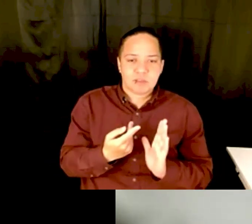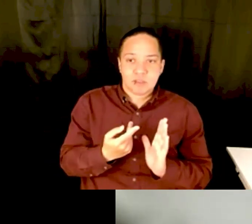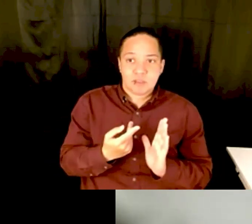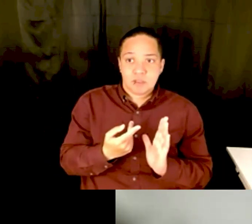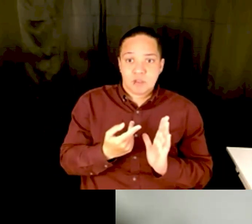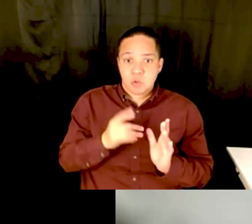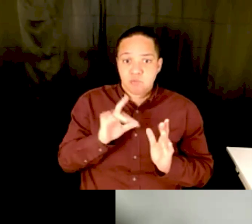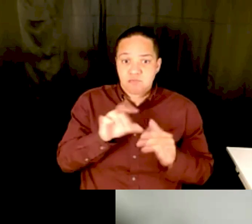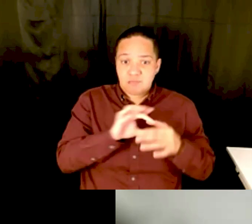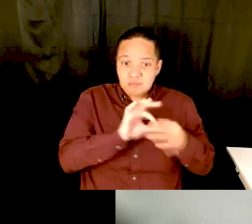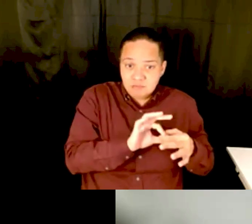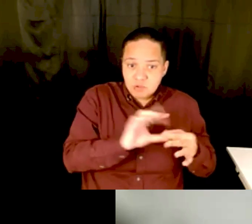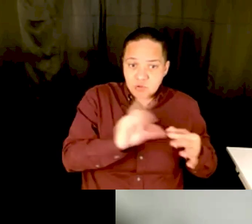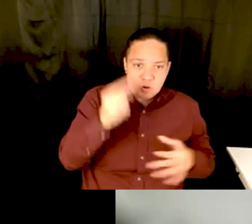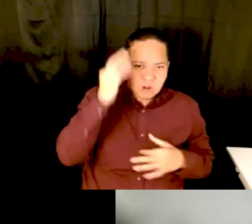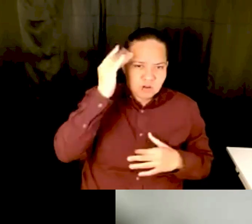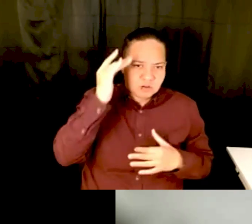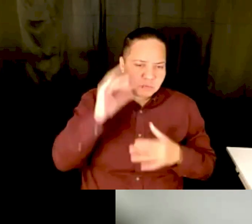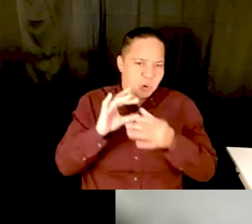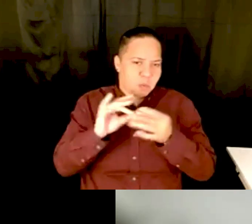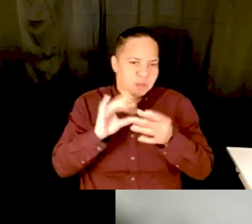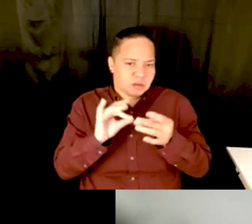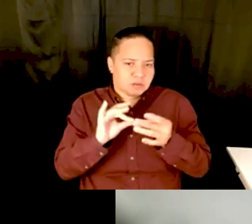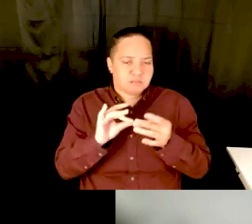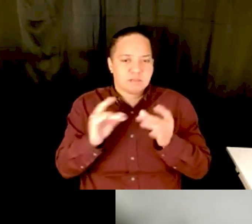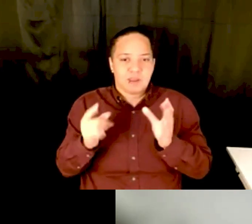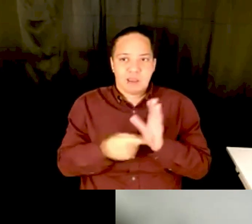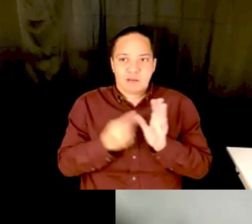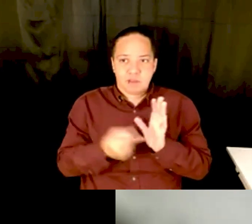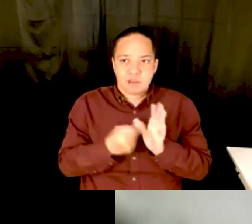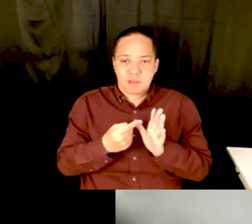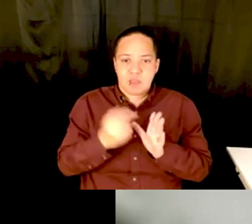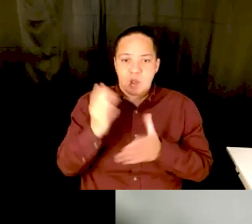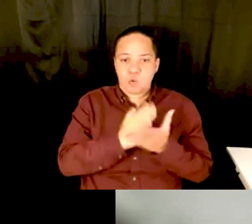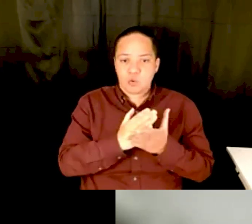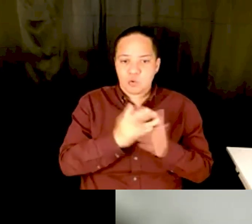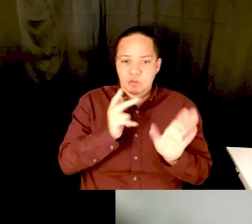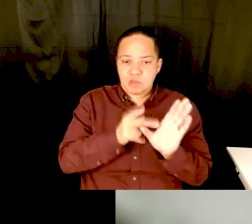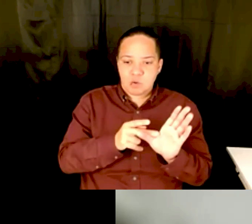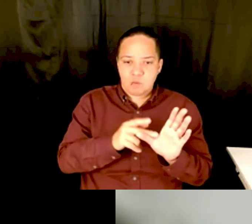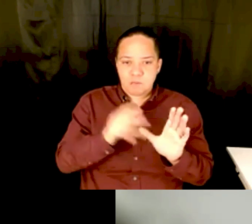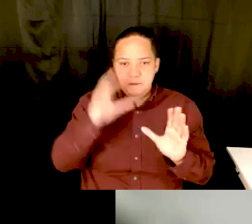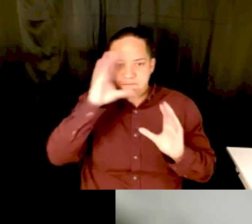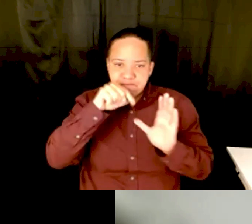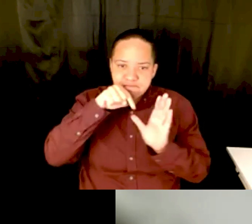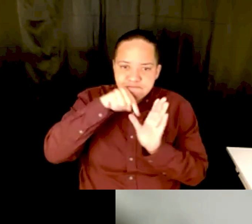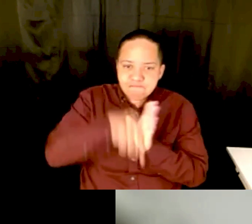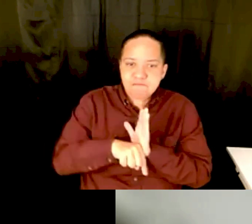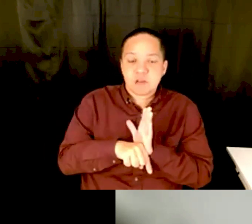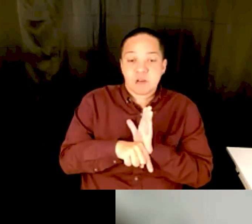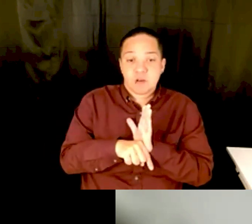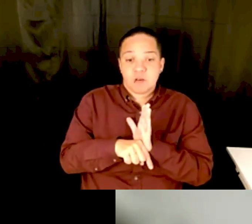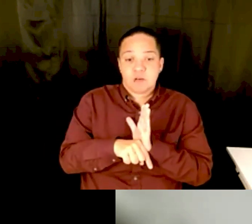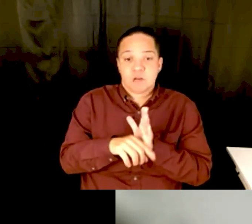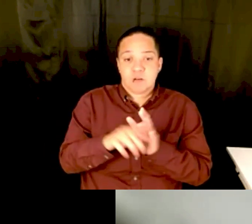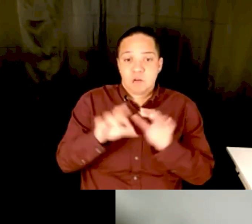al autismo? Un comentario, en ocasiones algunos psiquiatras no buscan más allá que pueda existir una